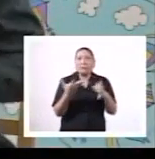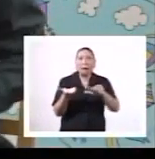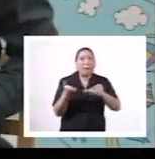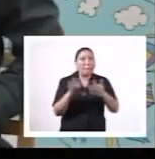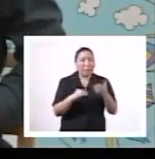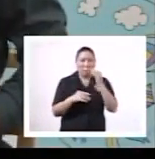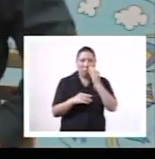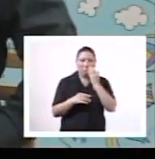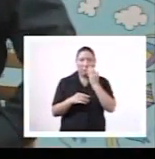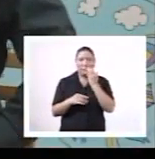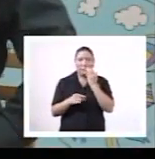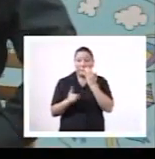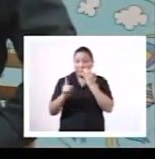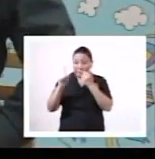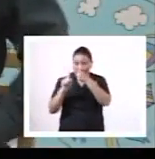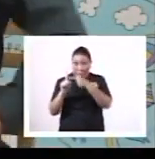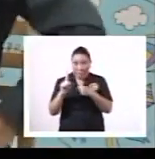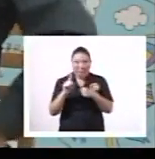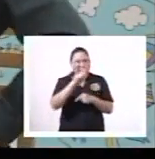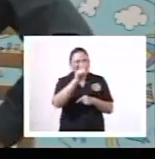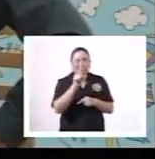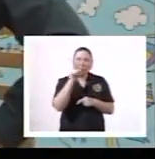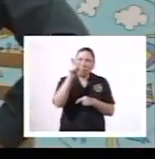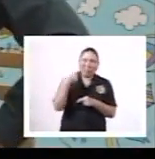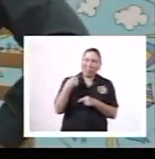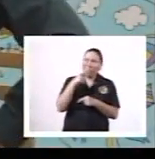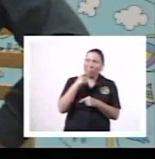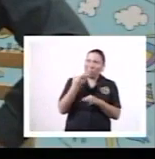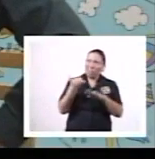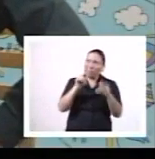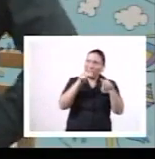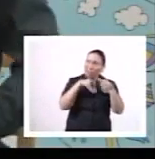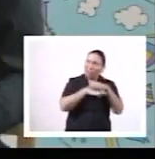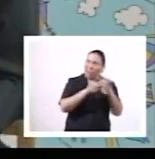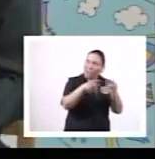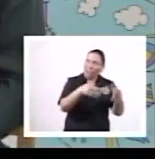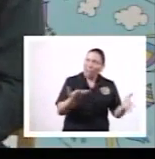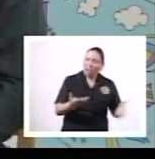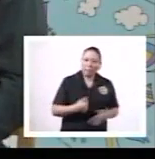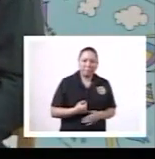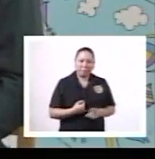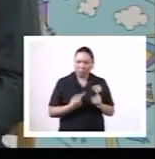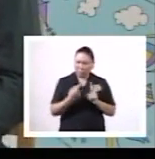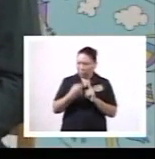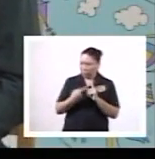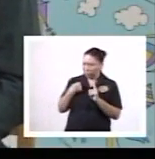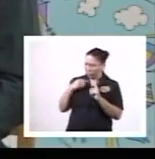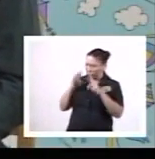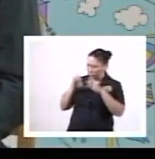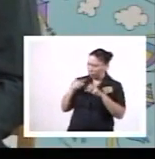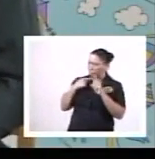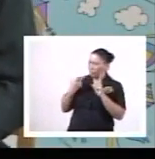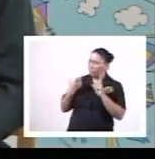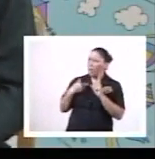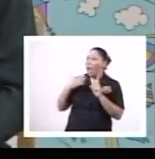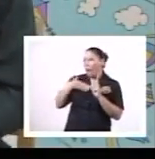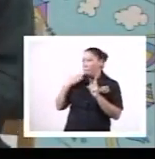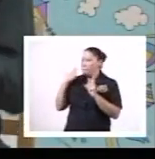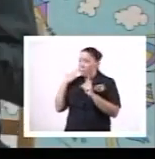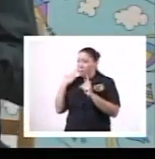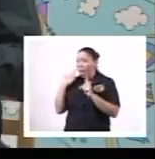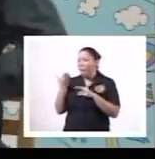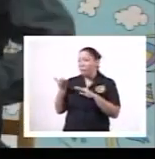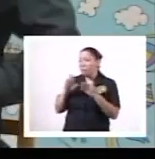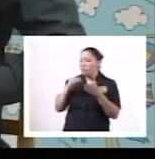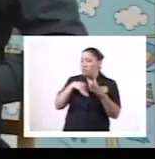le preguntaba a las personas, ¿y usted a quién viene a visitar? Y las personas decían a veces, a mi mamá, a